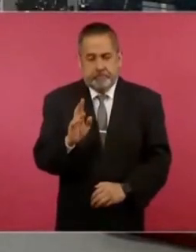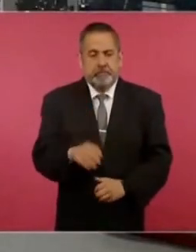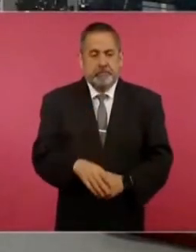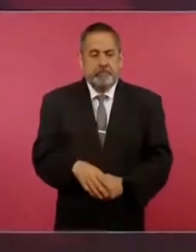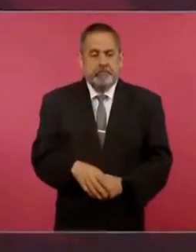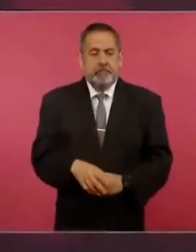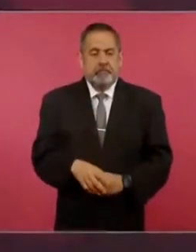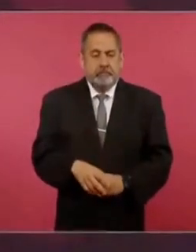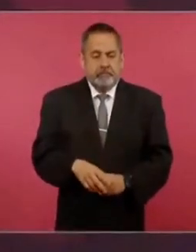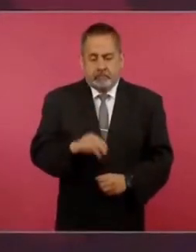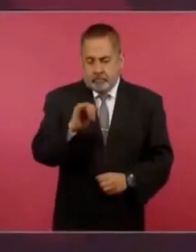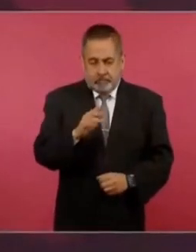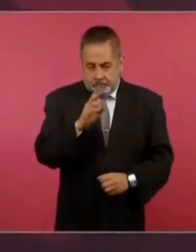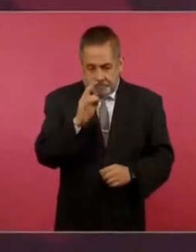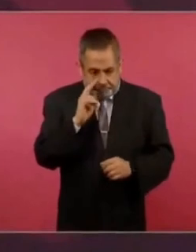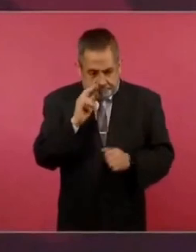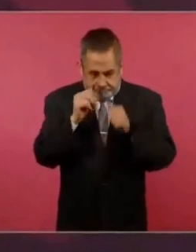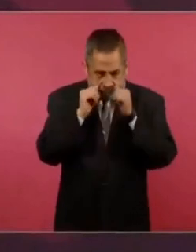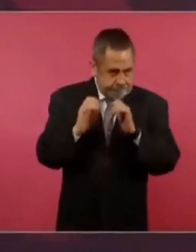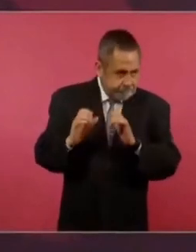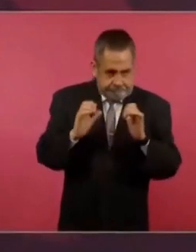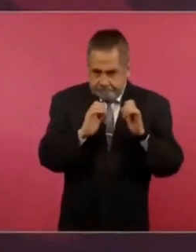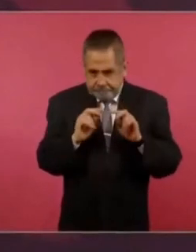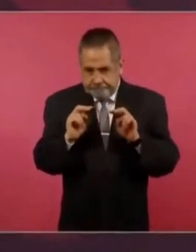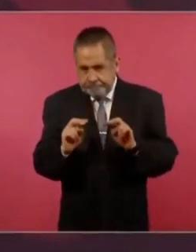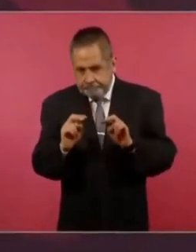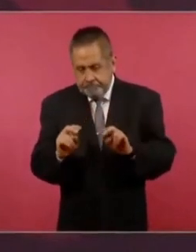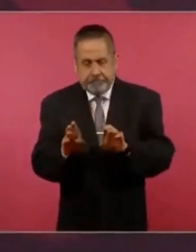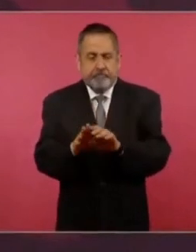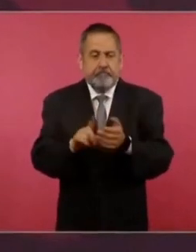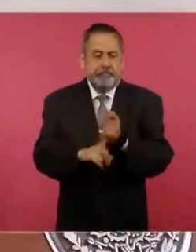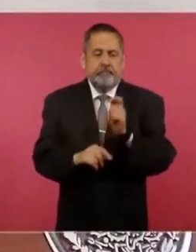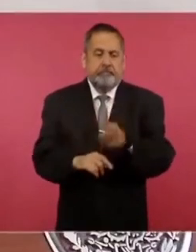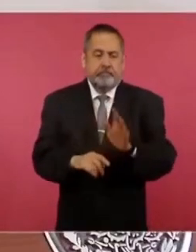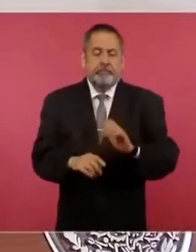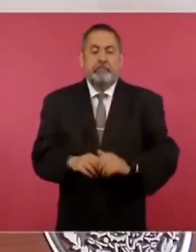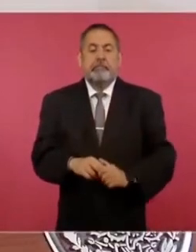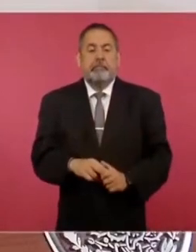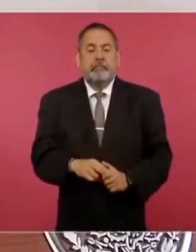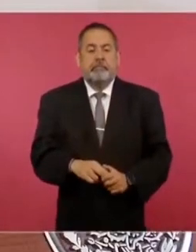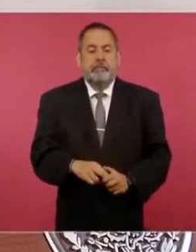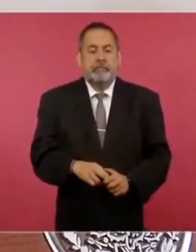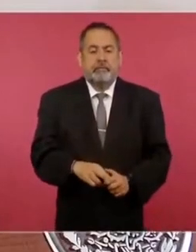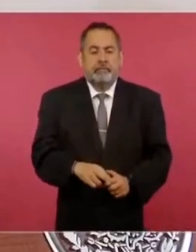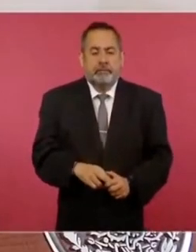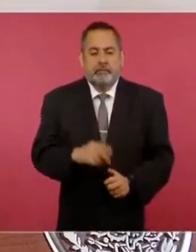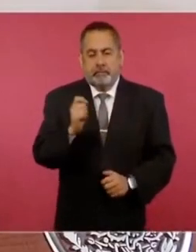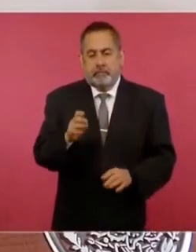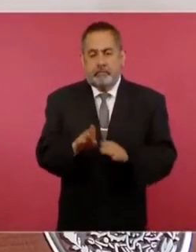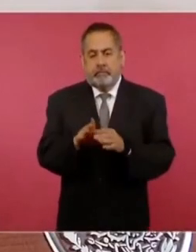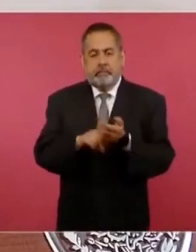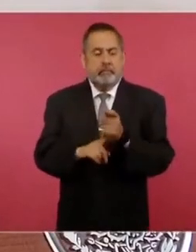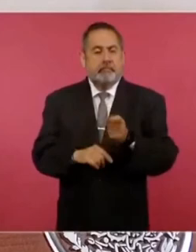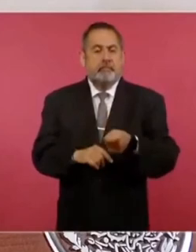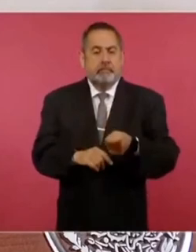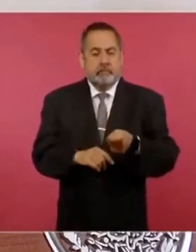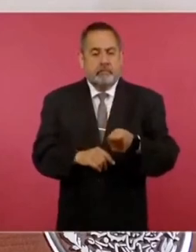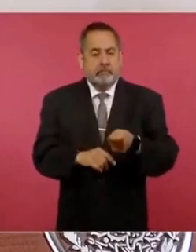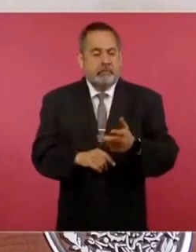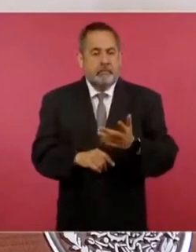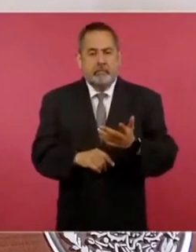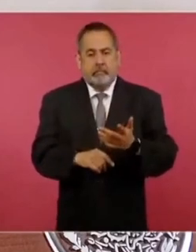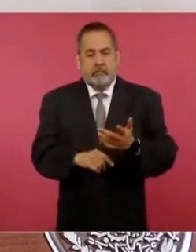sí estamos muy pendientes, mucho muy pendientes, de que no